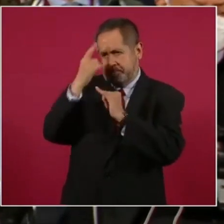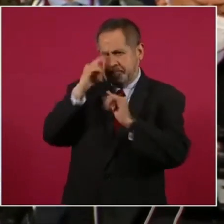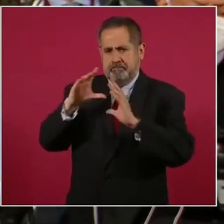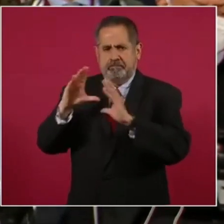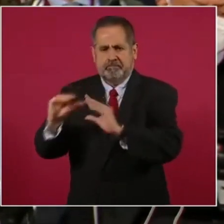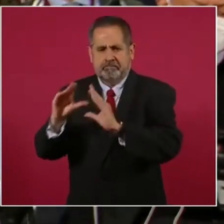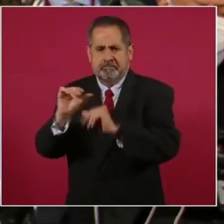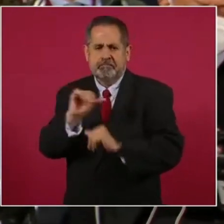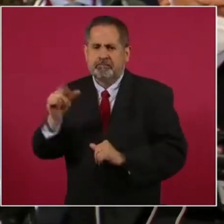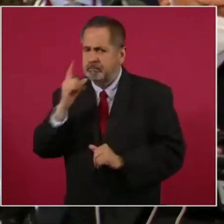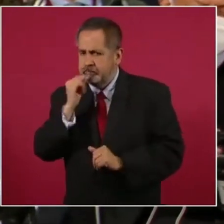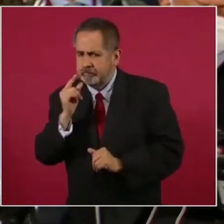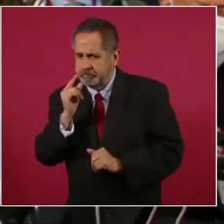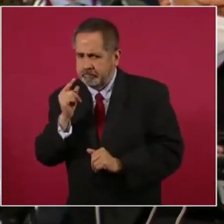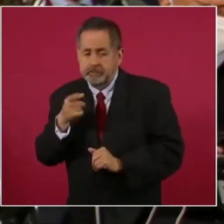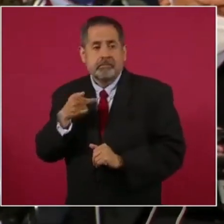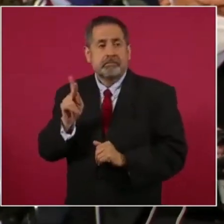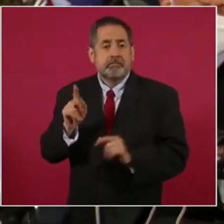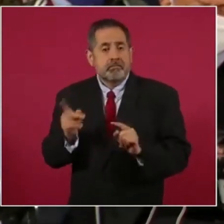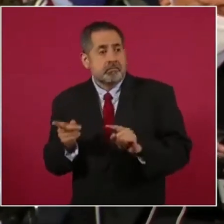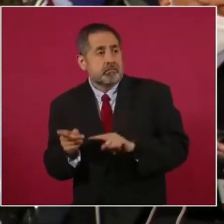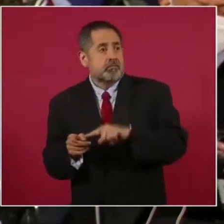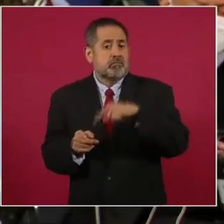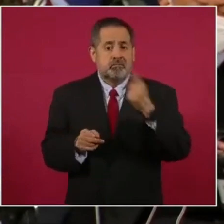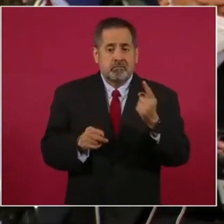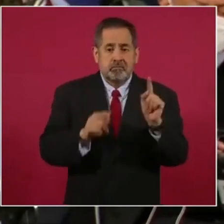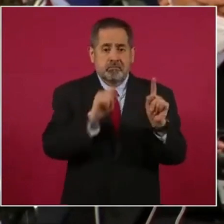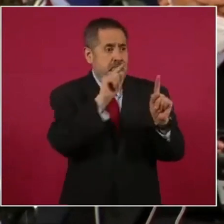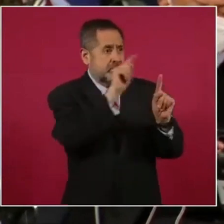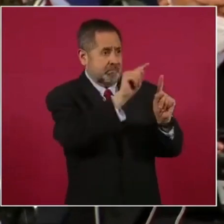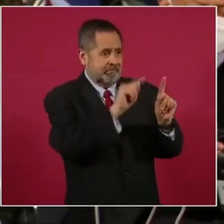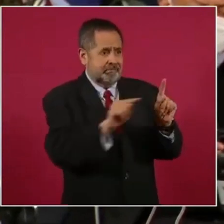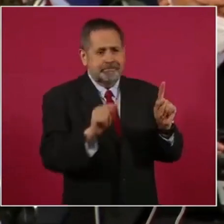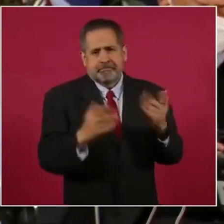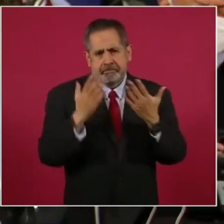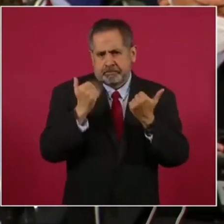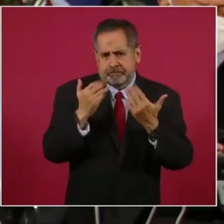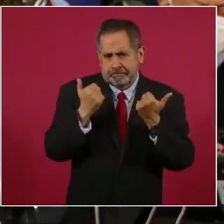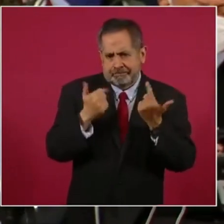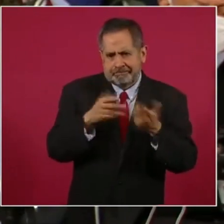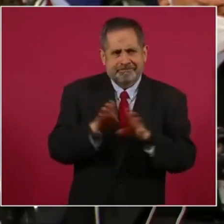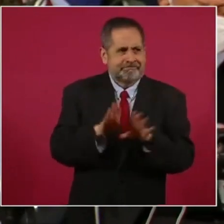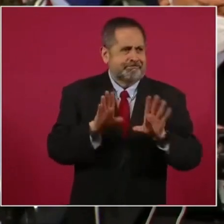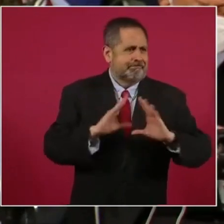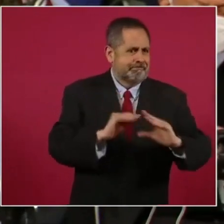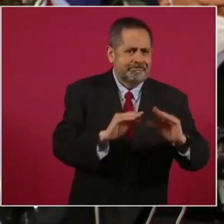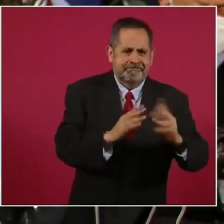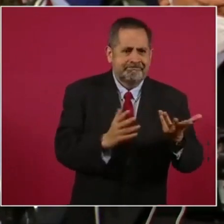no todos los municipios tienen esa capacidad a lo mejor de hacer esa tarea, ¿no? Y como usted lo ha dicho, a